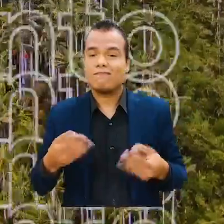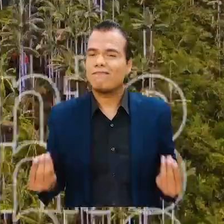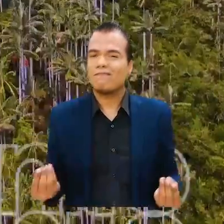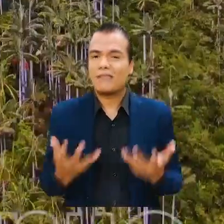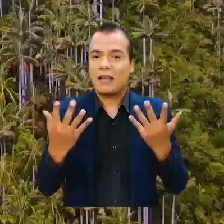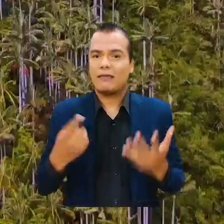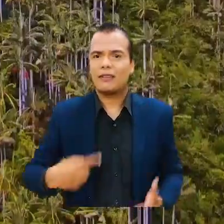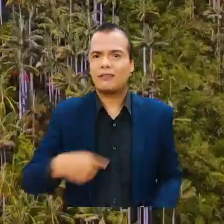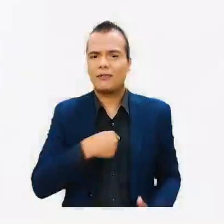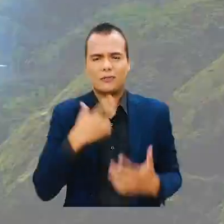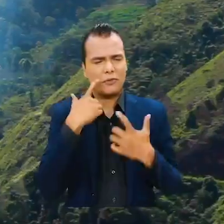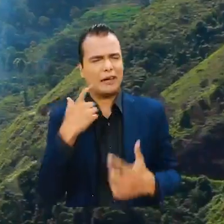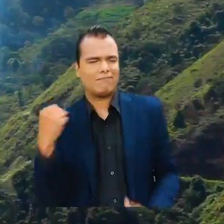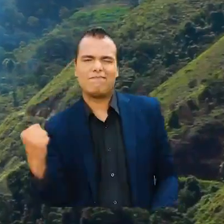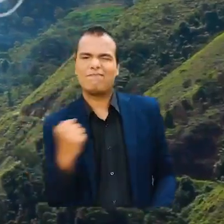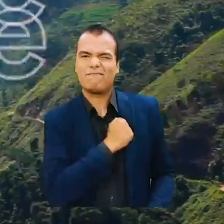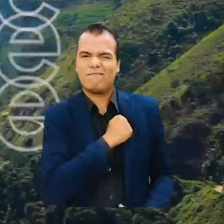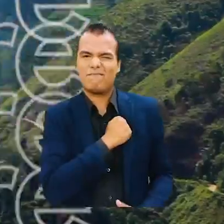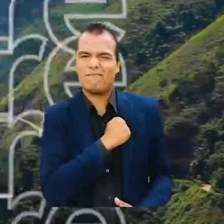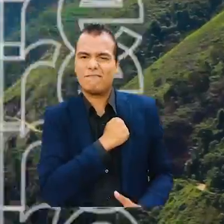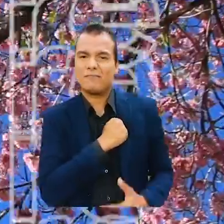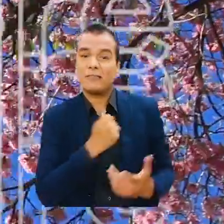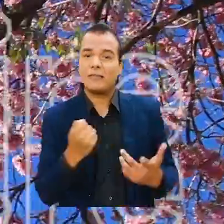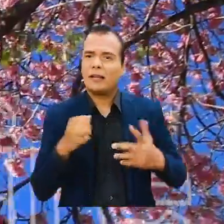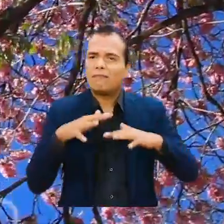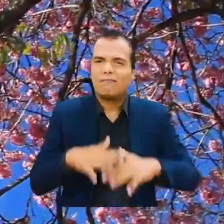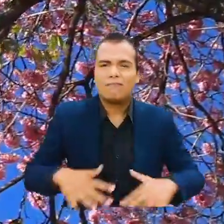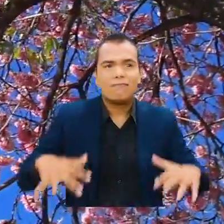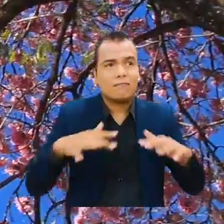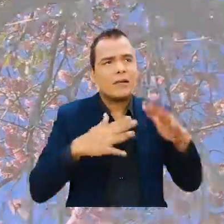encanto, somos aire,